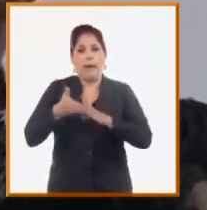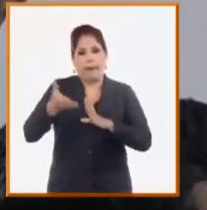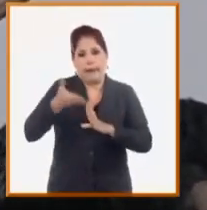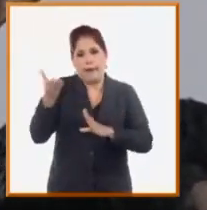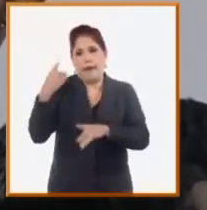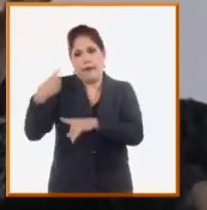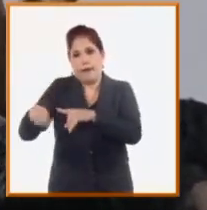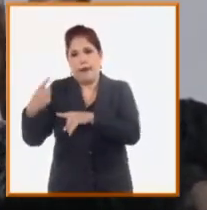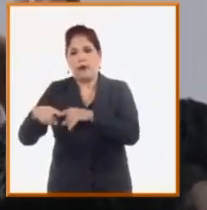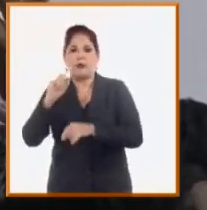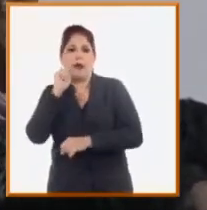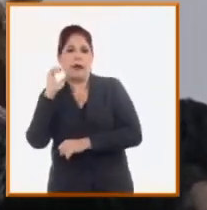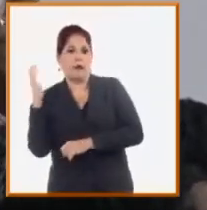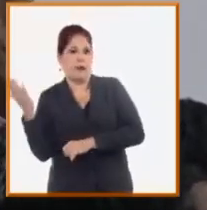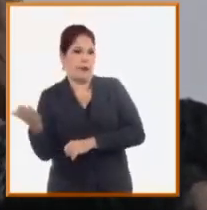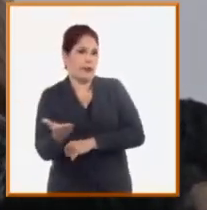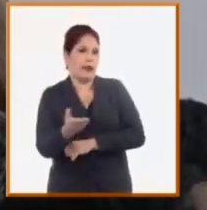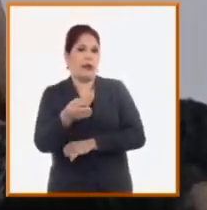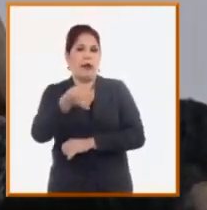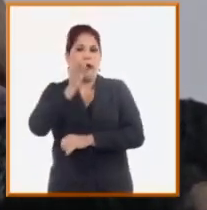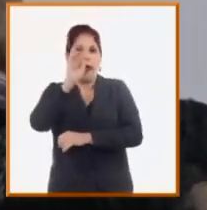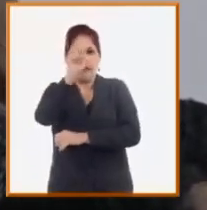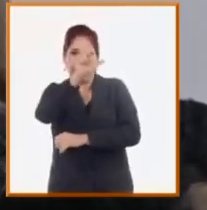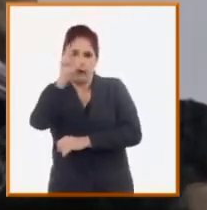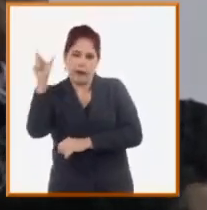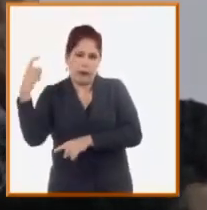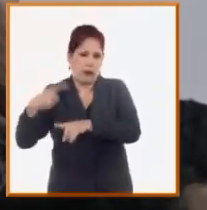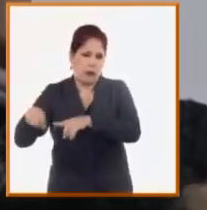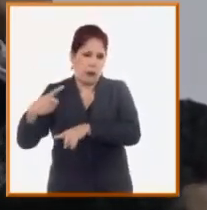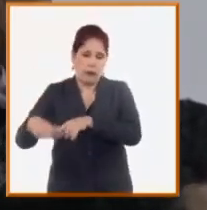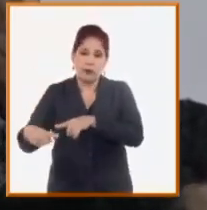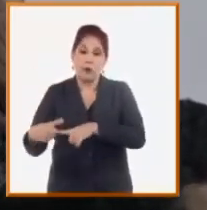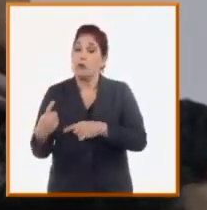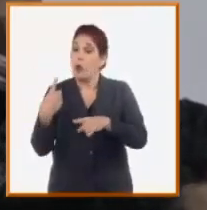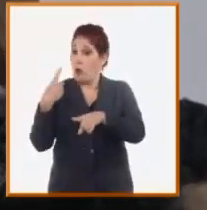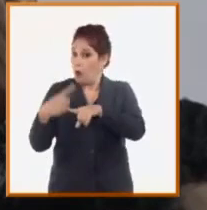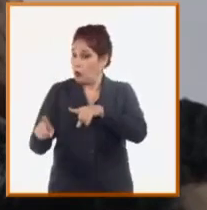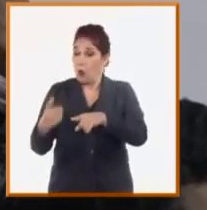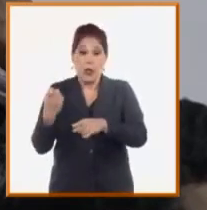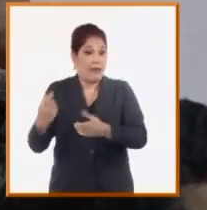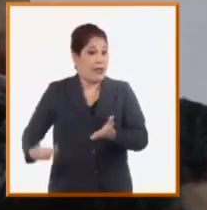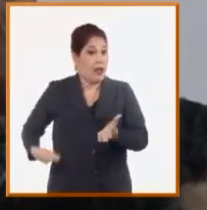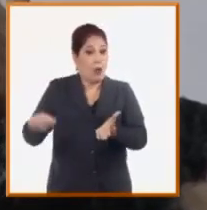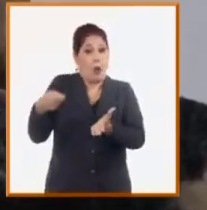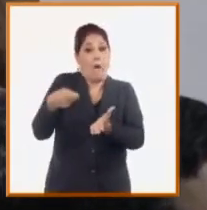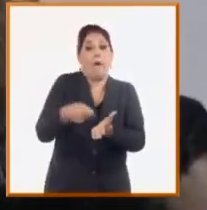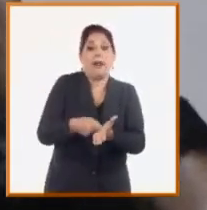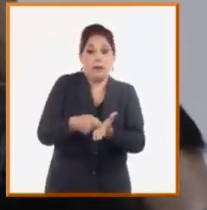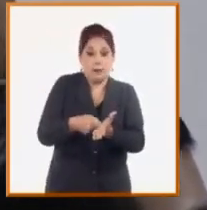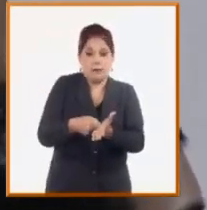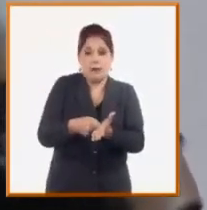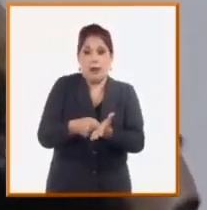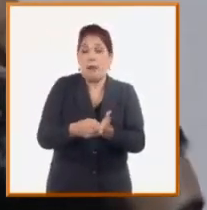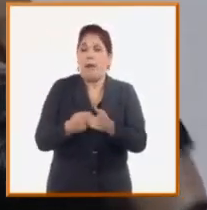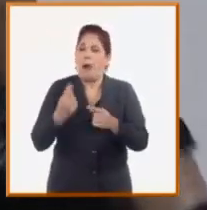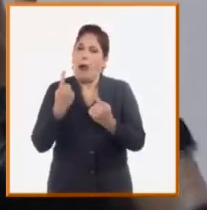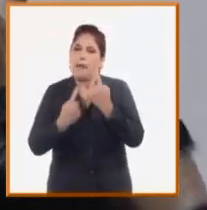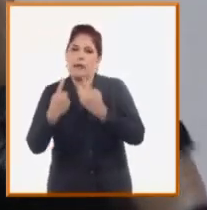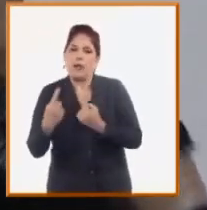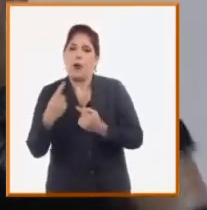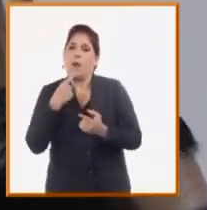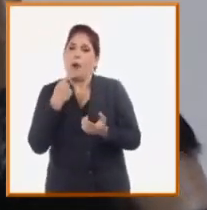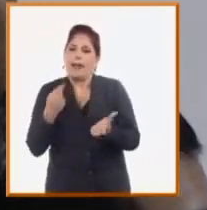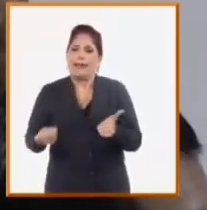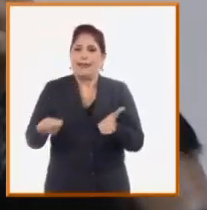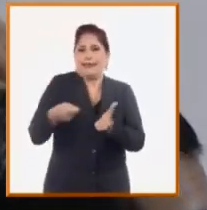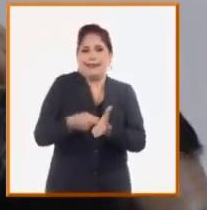hay otras explicaciones que tienen que ver con la no necesaria inversión inicial o no tan grande inversión inicial que